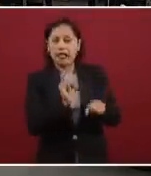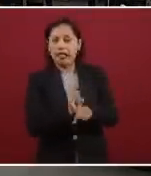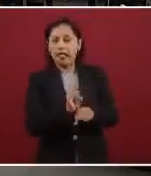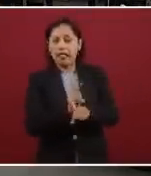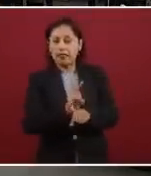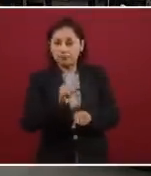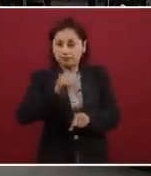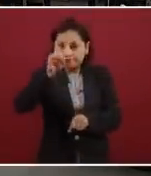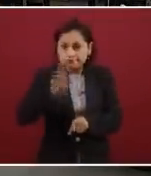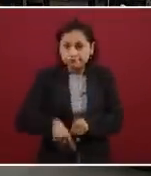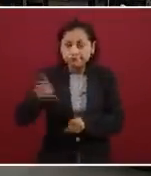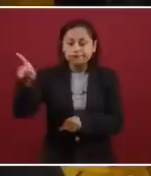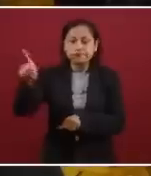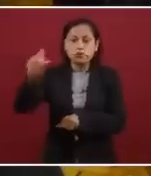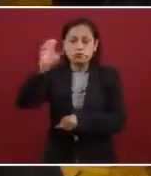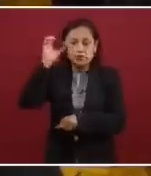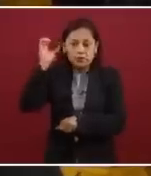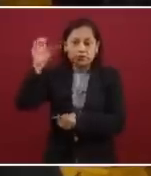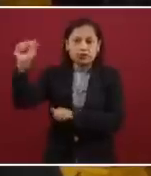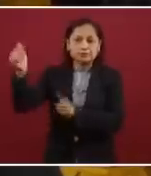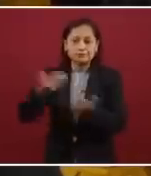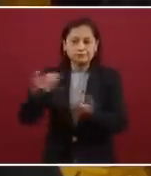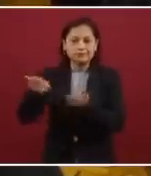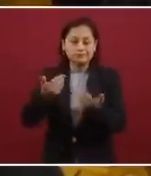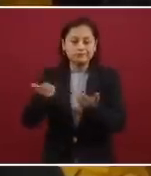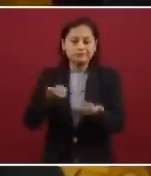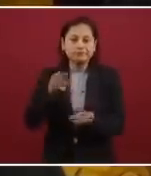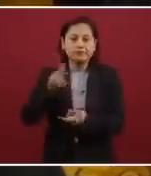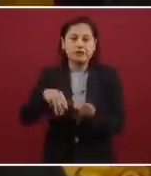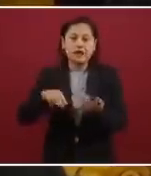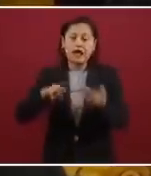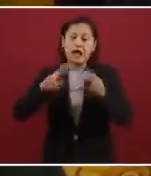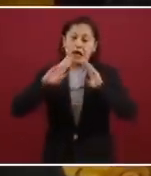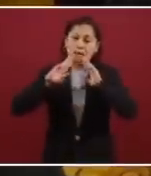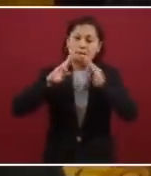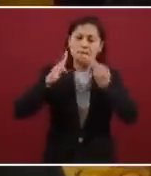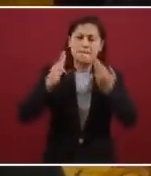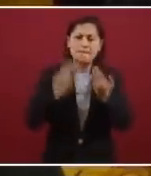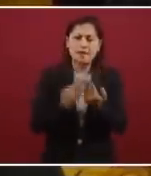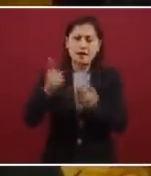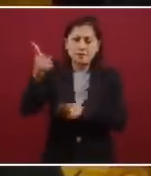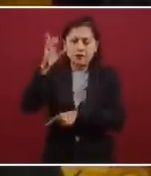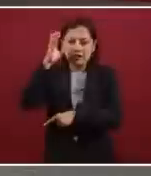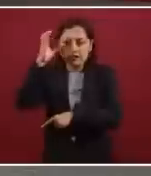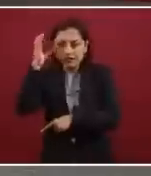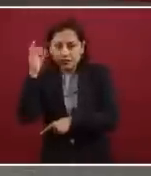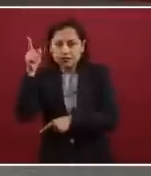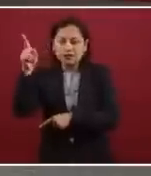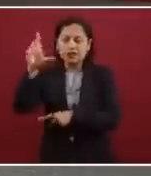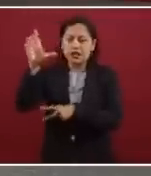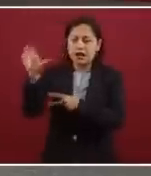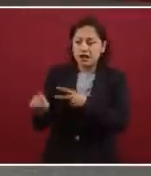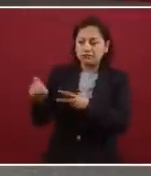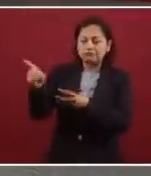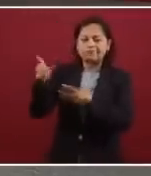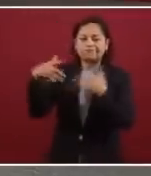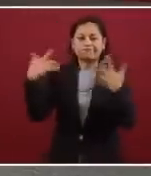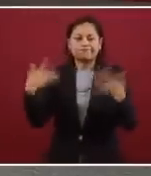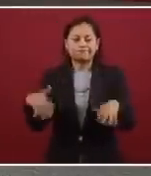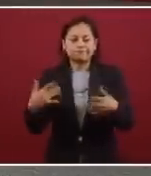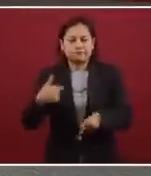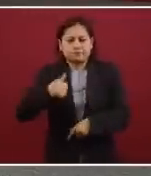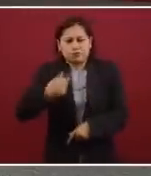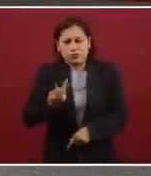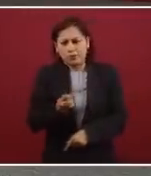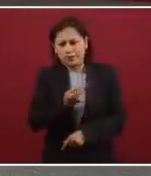Están involucradas mafias de China y mafias del Oriente Medio. La pregunta, presidente, es si de